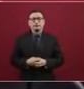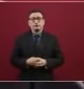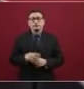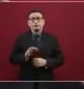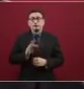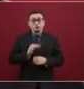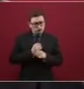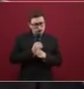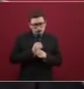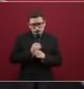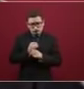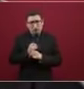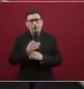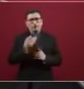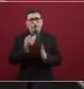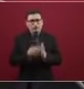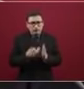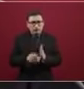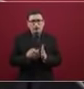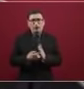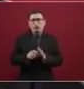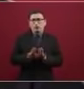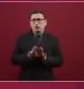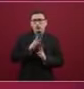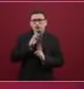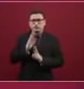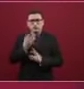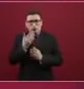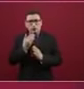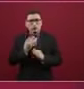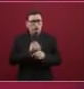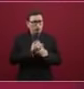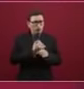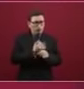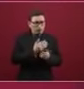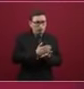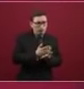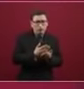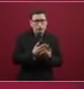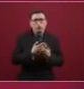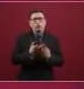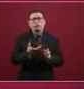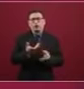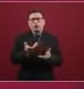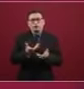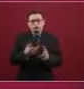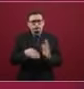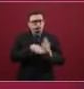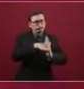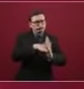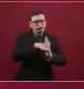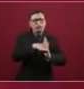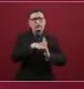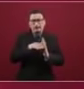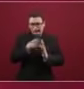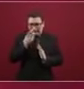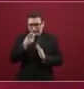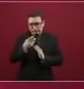resuelto, si está detenida la investigación, más si no se